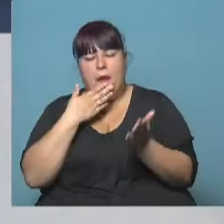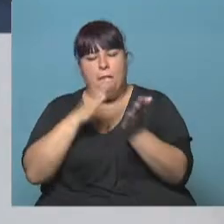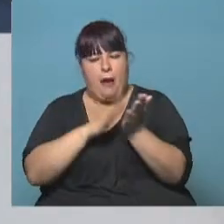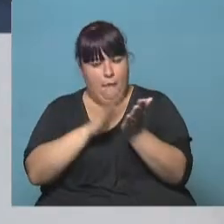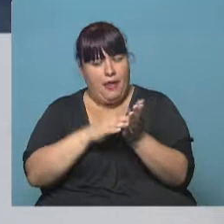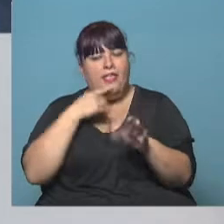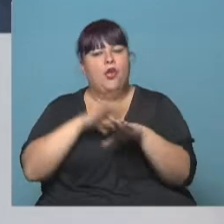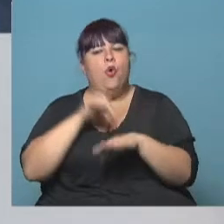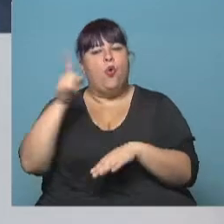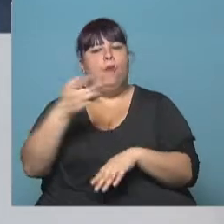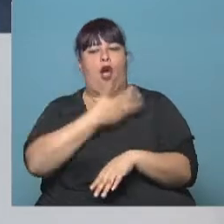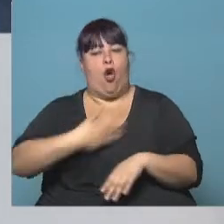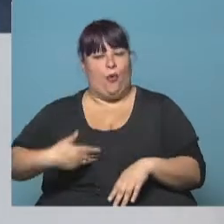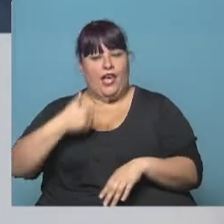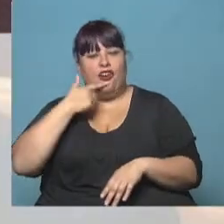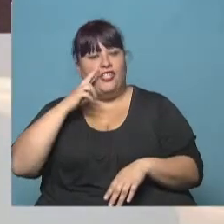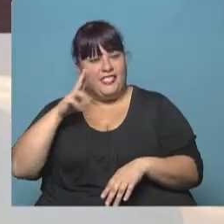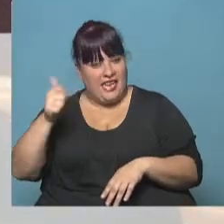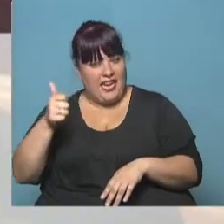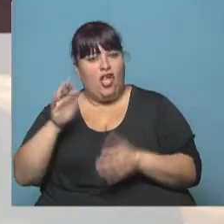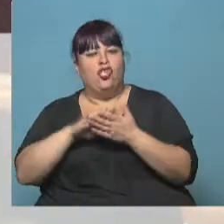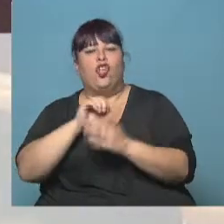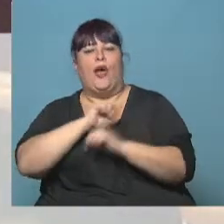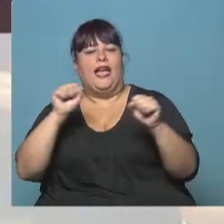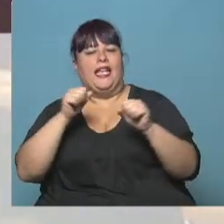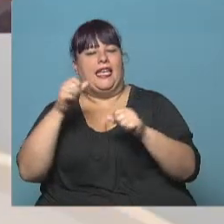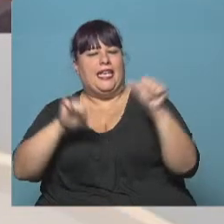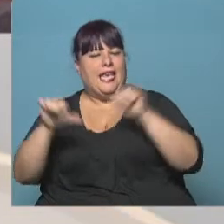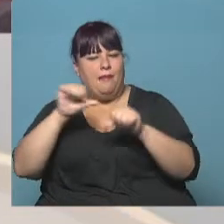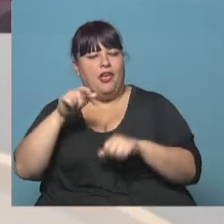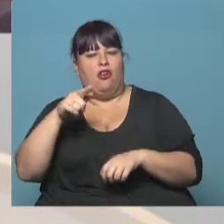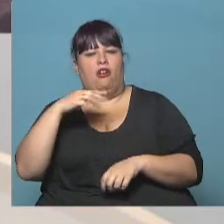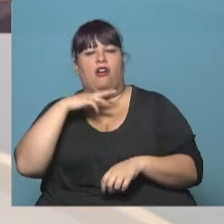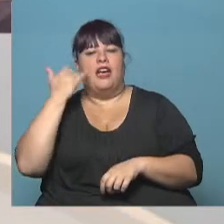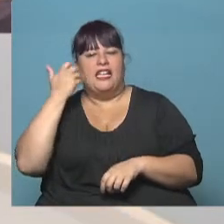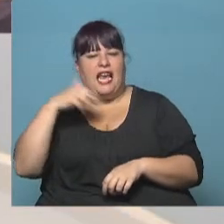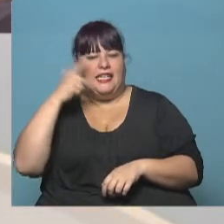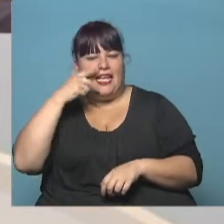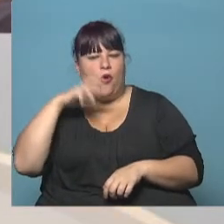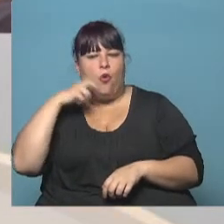documento en el que se acusa al gobierno sirio del ataque químico de Yan Shehun.